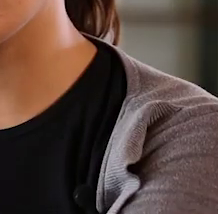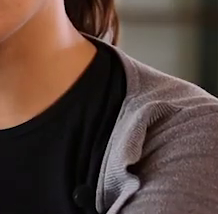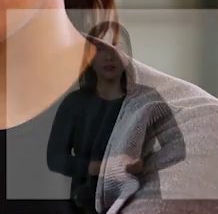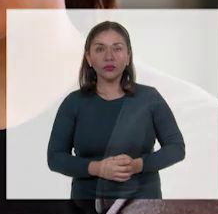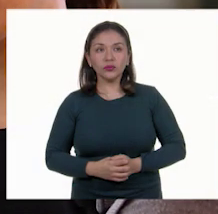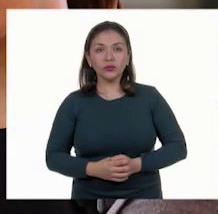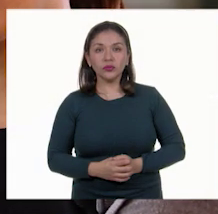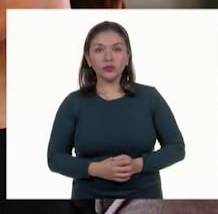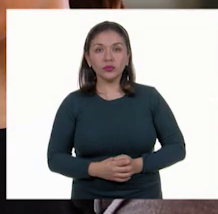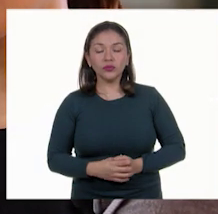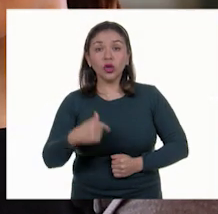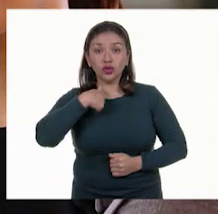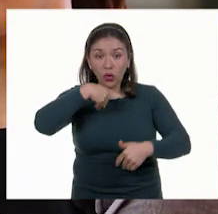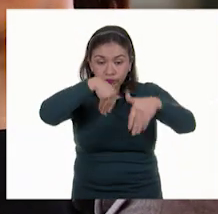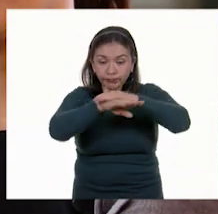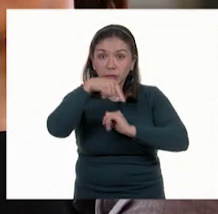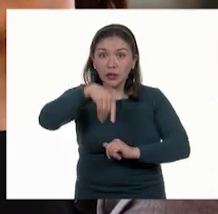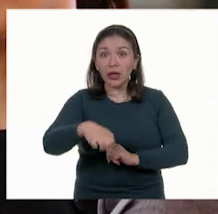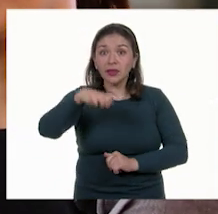Yo entré a la edad de 15 años,